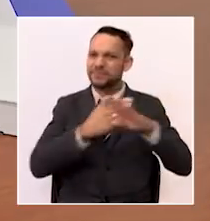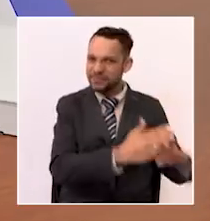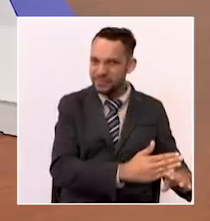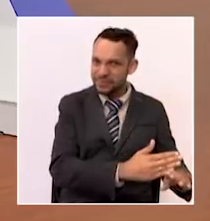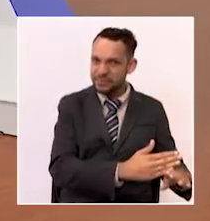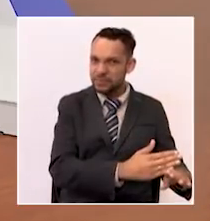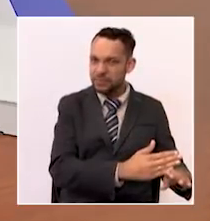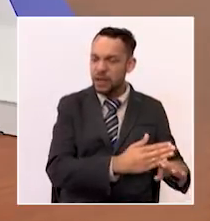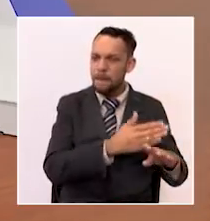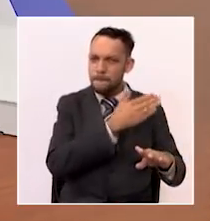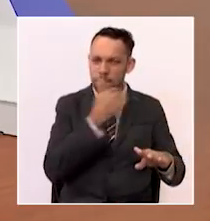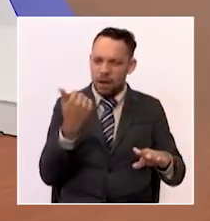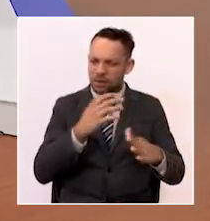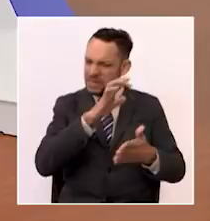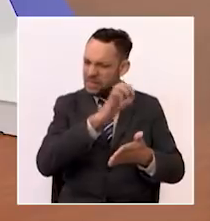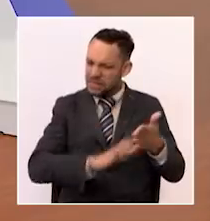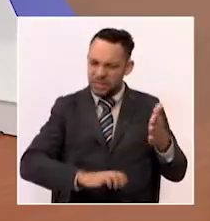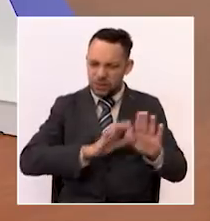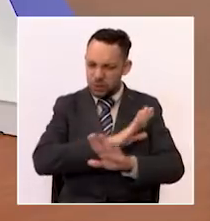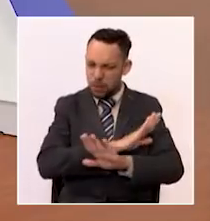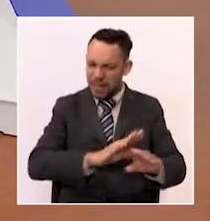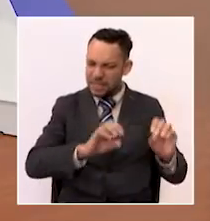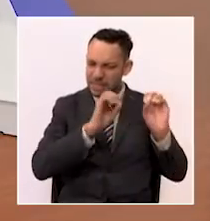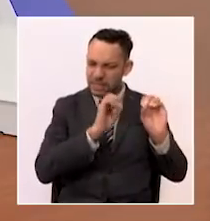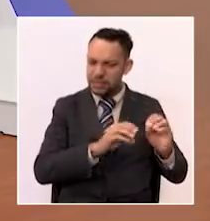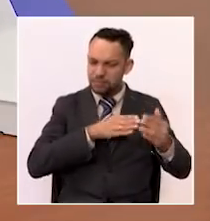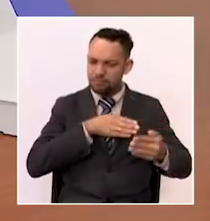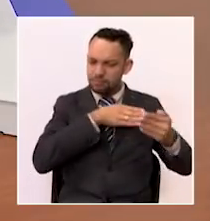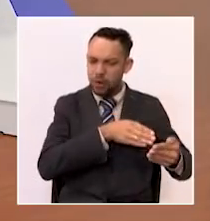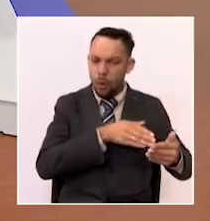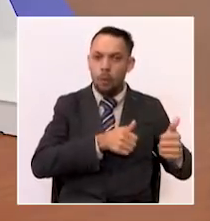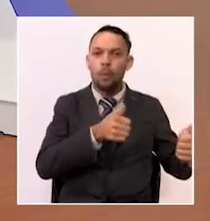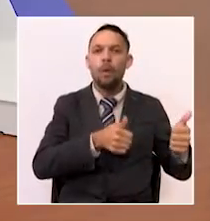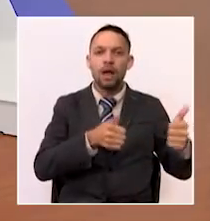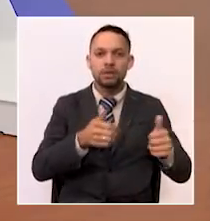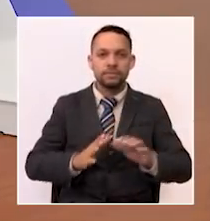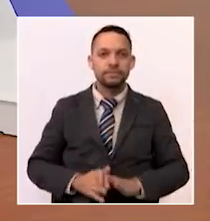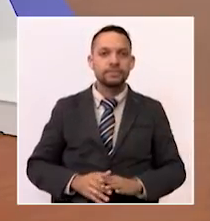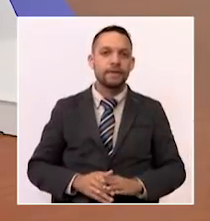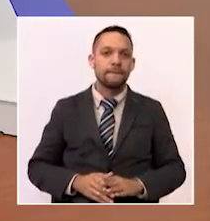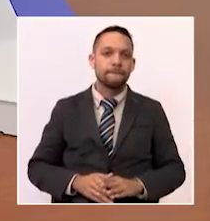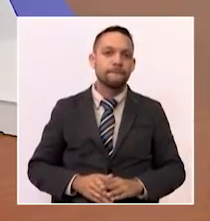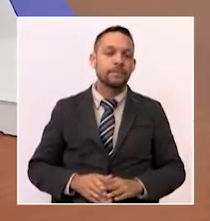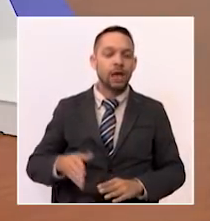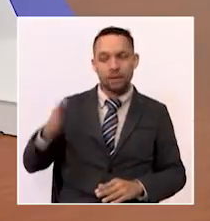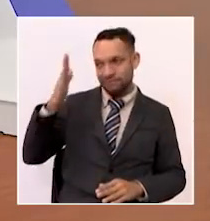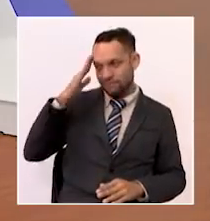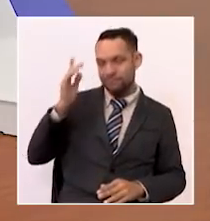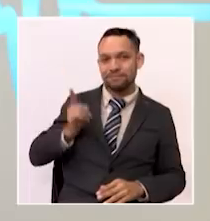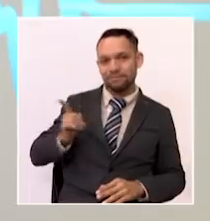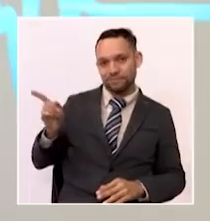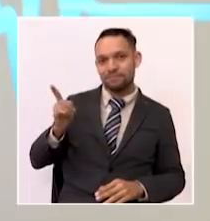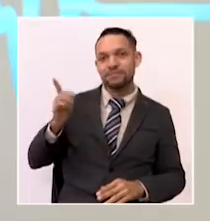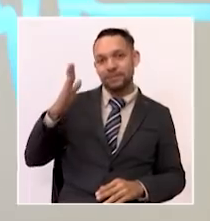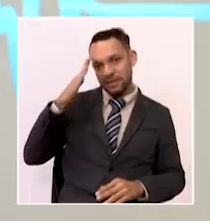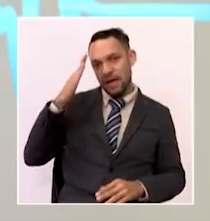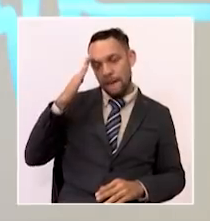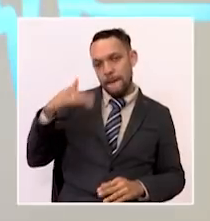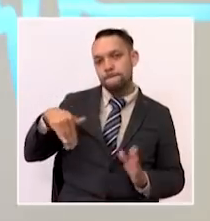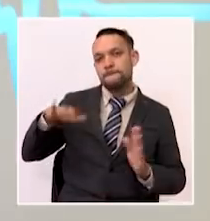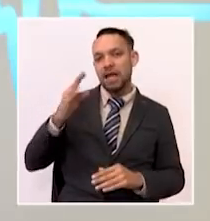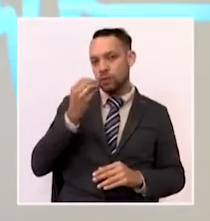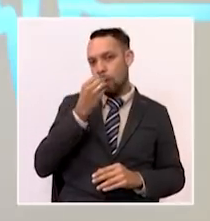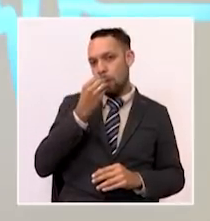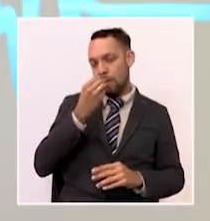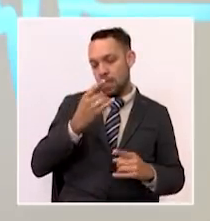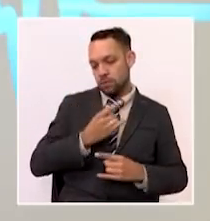debe comer para tener normalidad en este tema? Pues realmente Santiago sabe más que yo en cuanto a la alimentación, pero dentro de